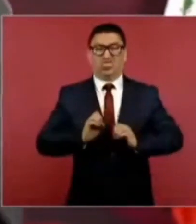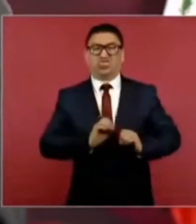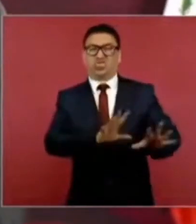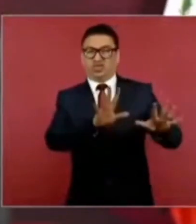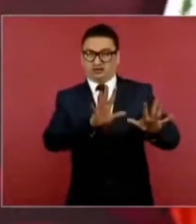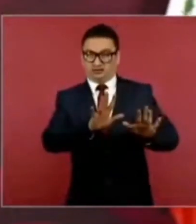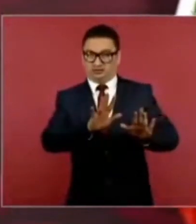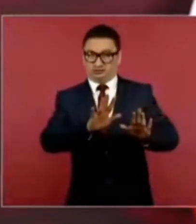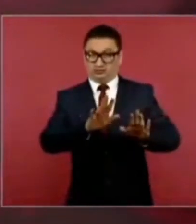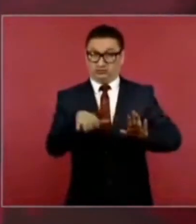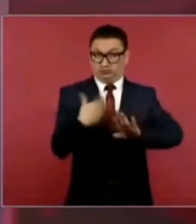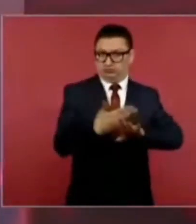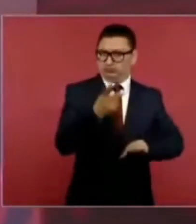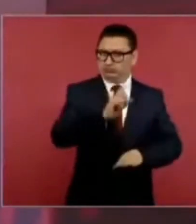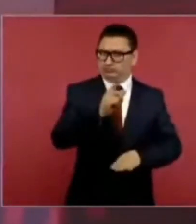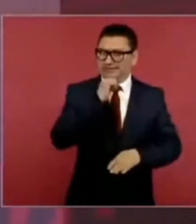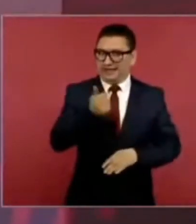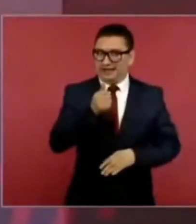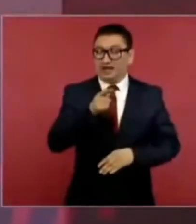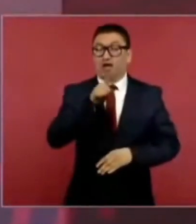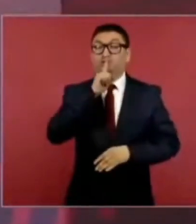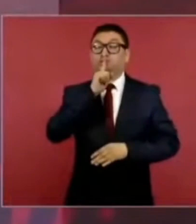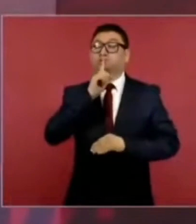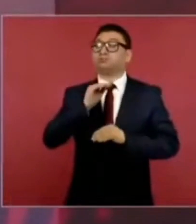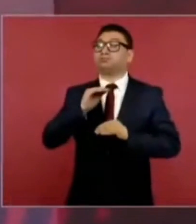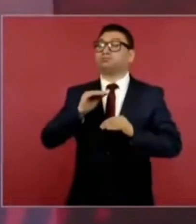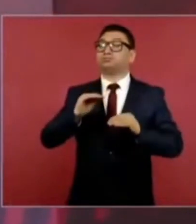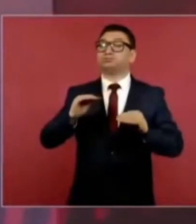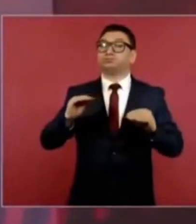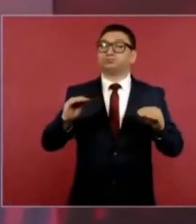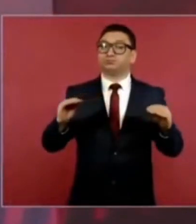ni siquiera se hablaba